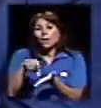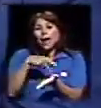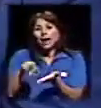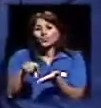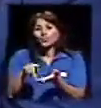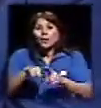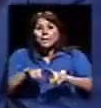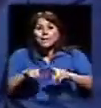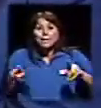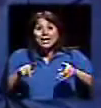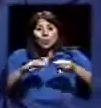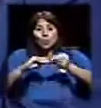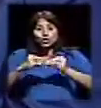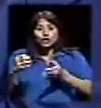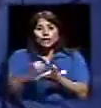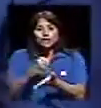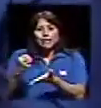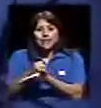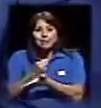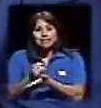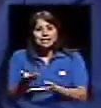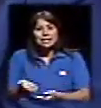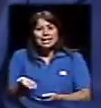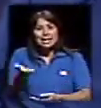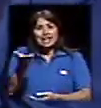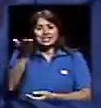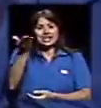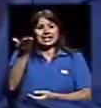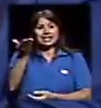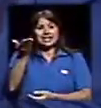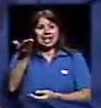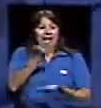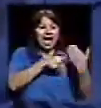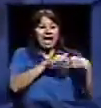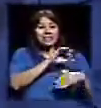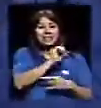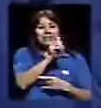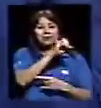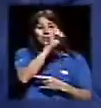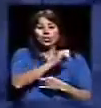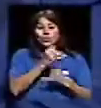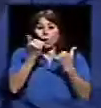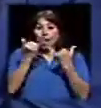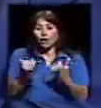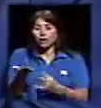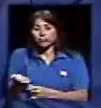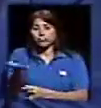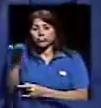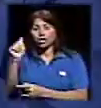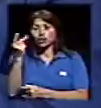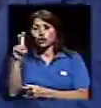crecen los intereses de la deuda, de un 10 a un 12%, lo cual es un reflejo de que la deuda